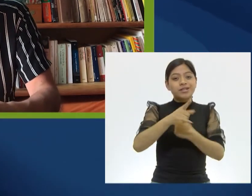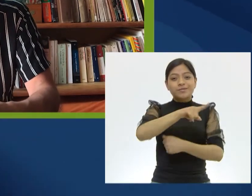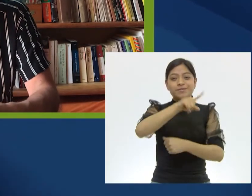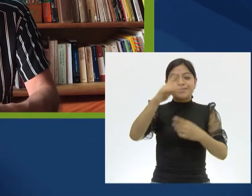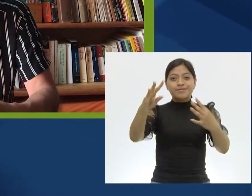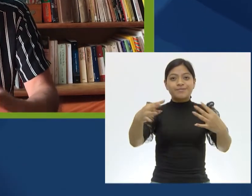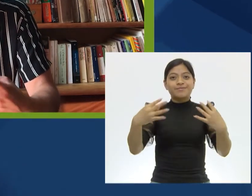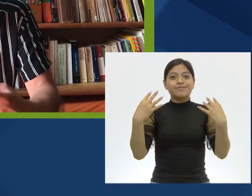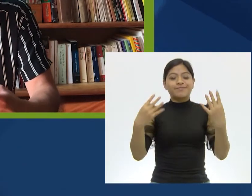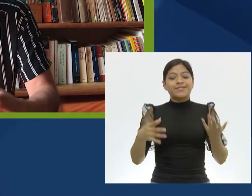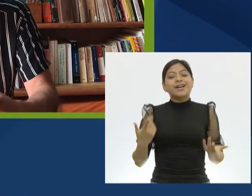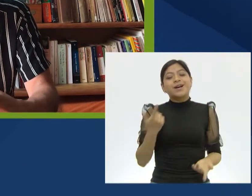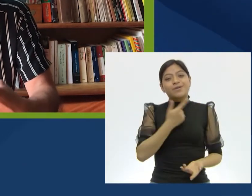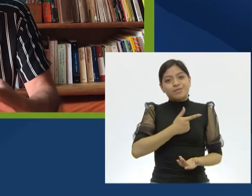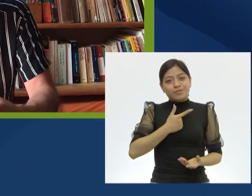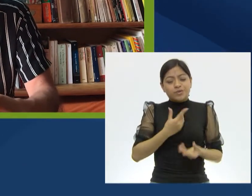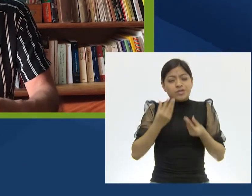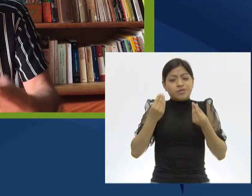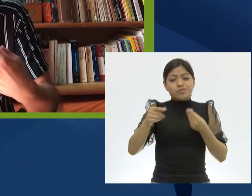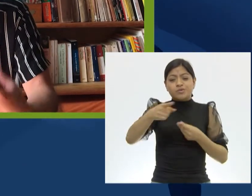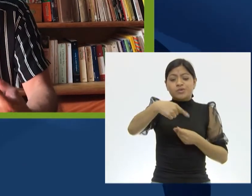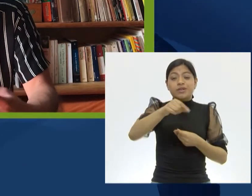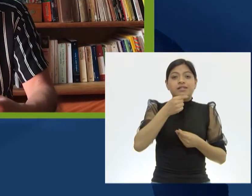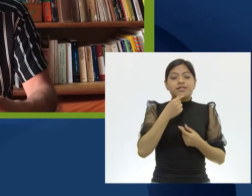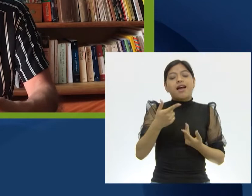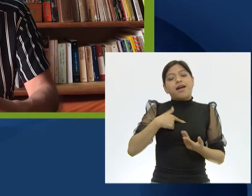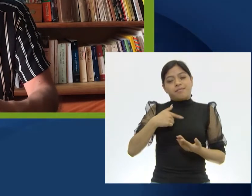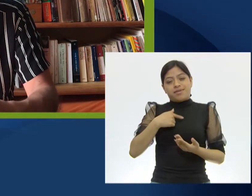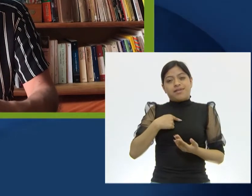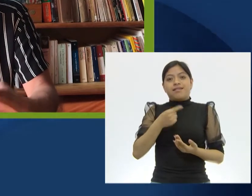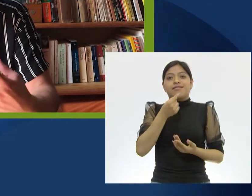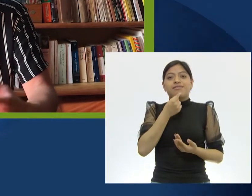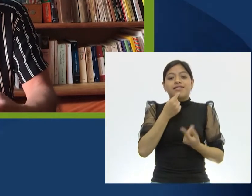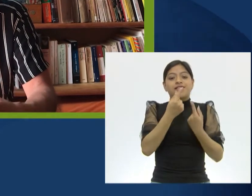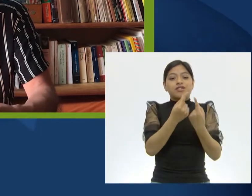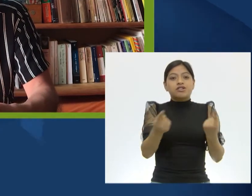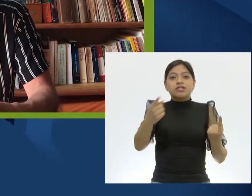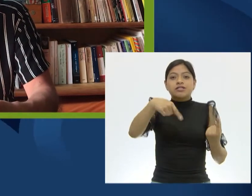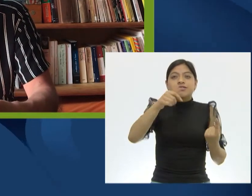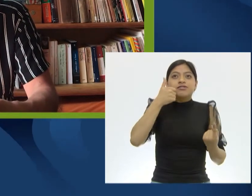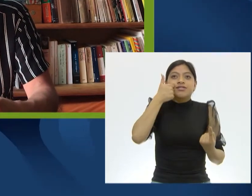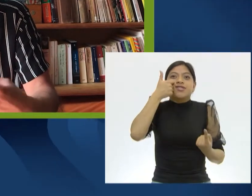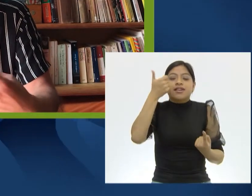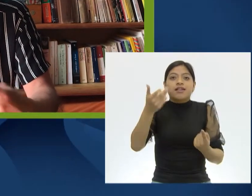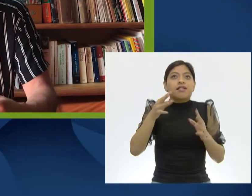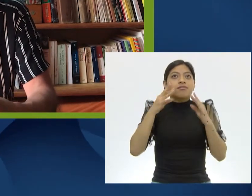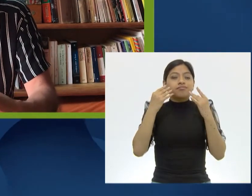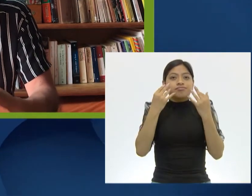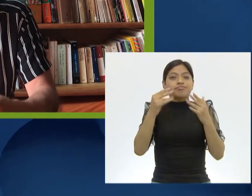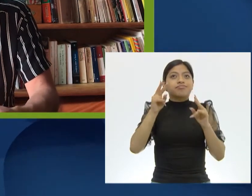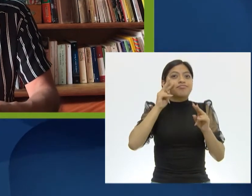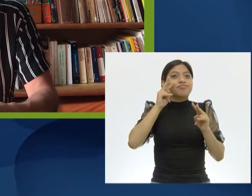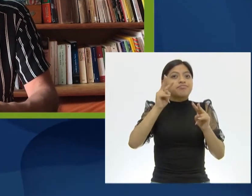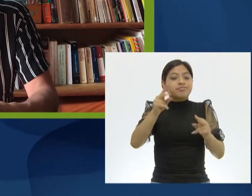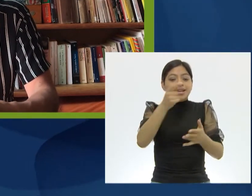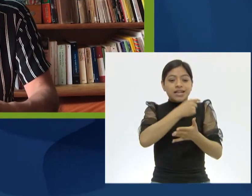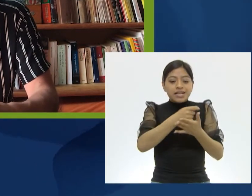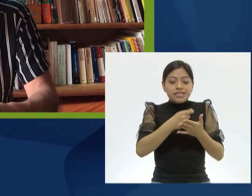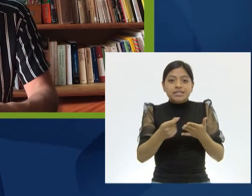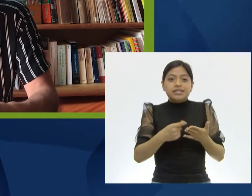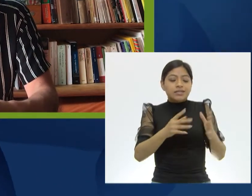espectadores. Nos gusta mucho que a los niños, o a mí me gusta mucho que los niños se interesen por el teatro, se interesen por la escritura de